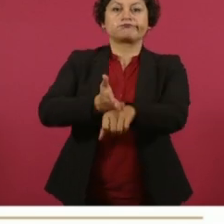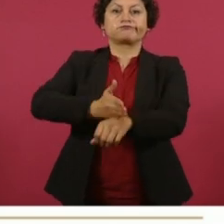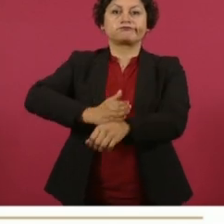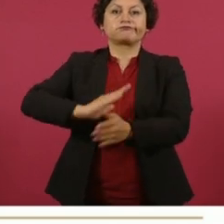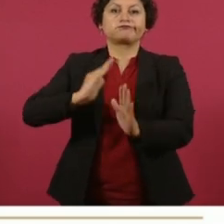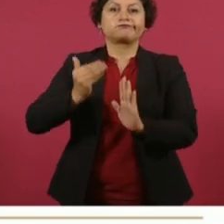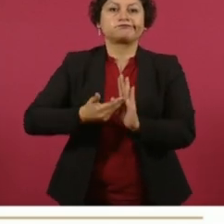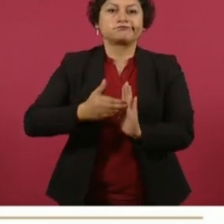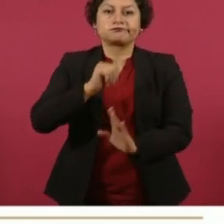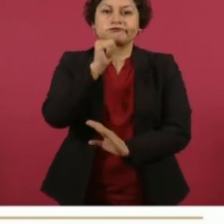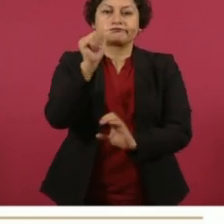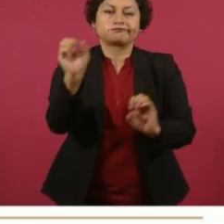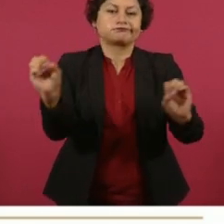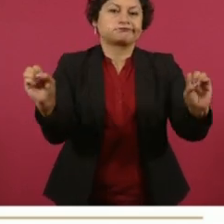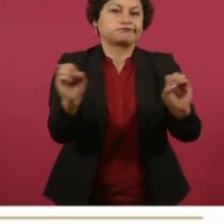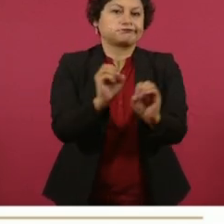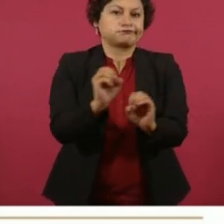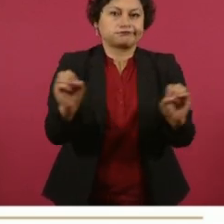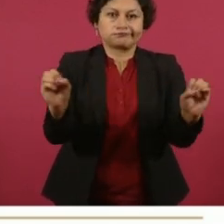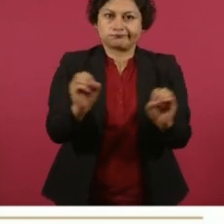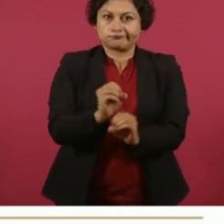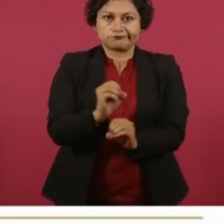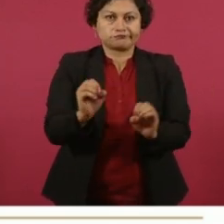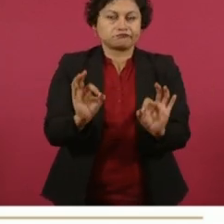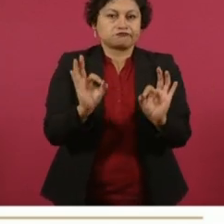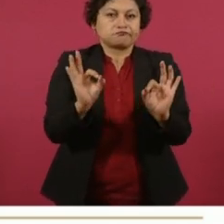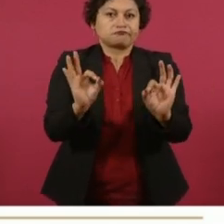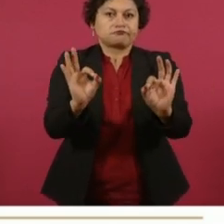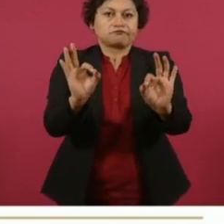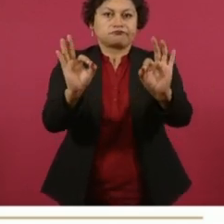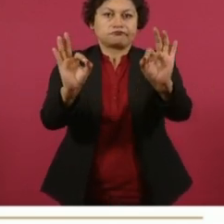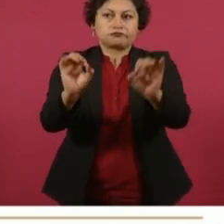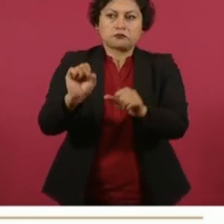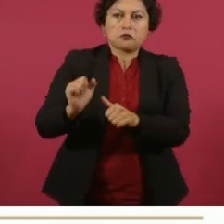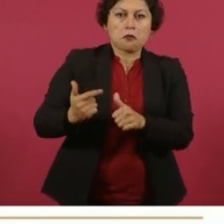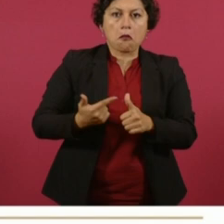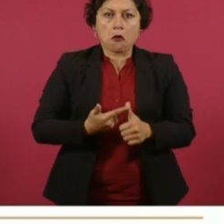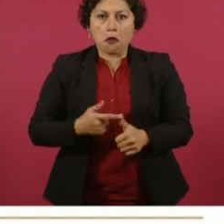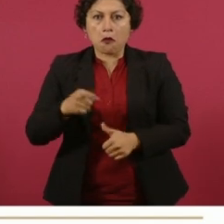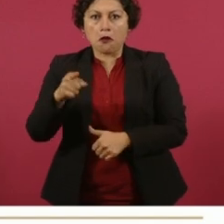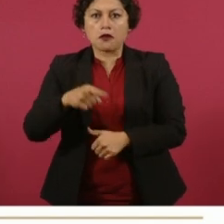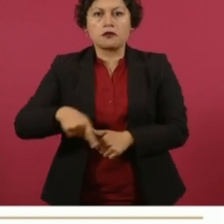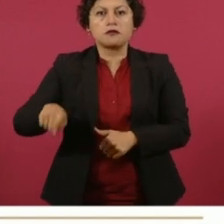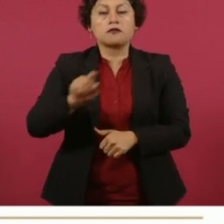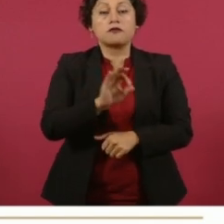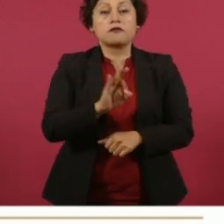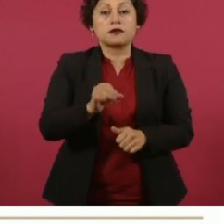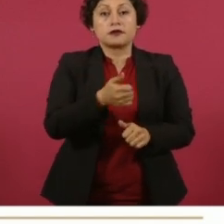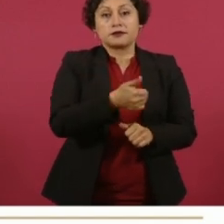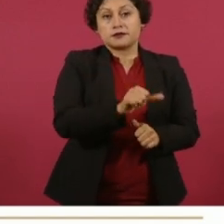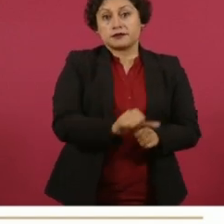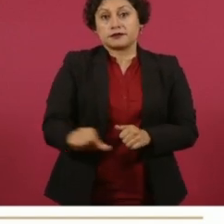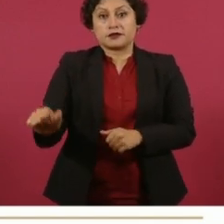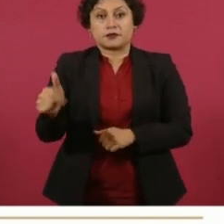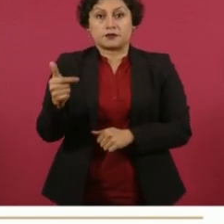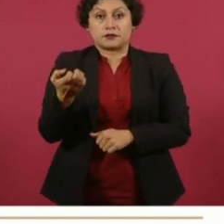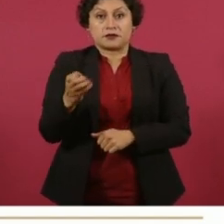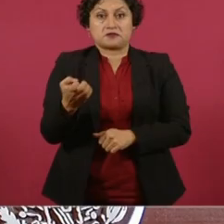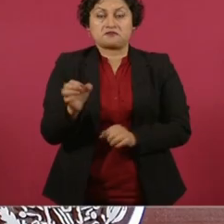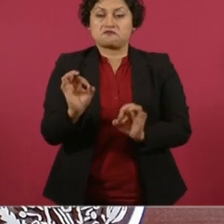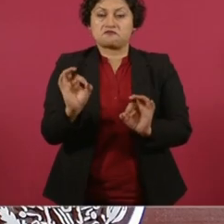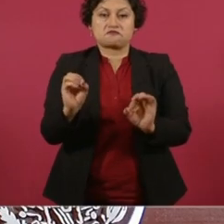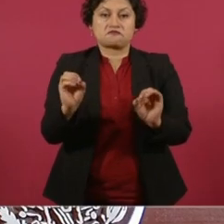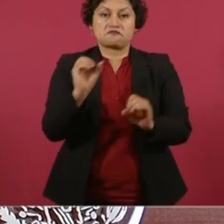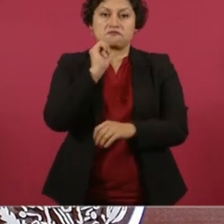ni instrumentos ni vehículos y tampoco se levantaron infracciones entre el 6 y el 12 de este mes.